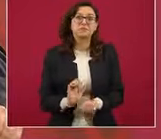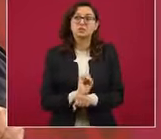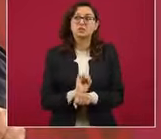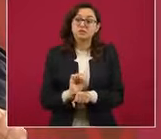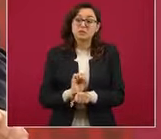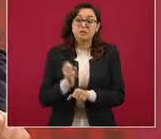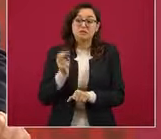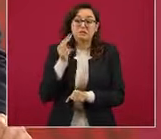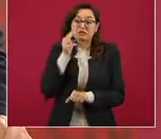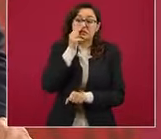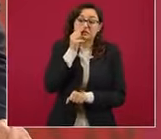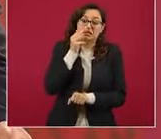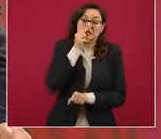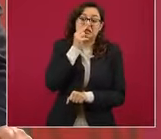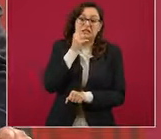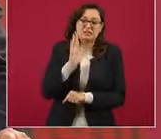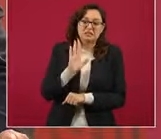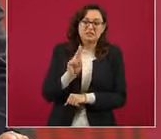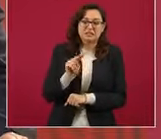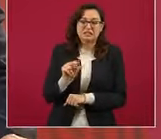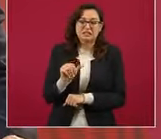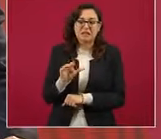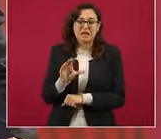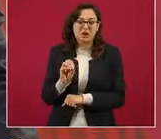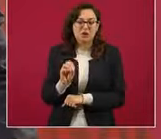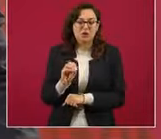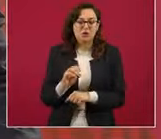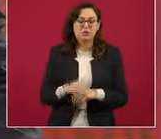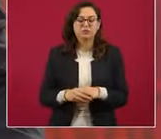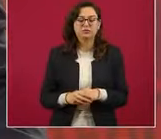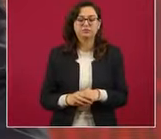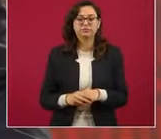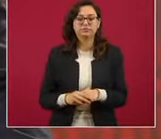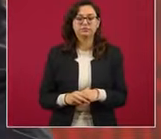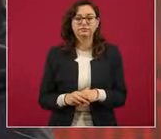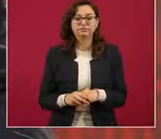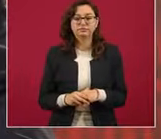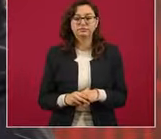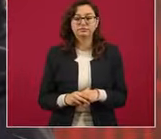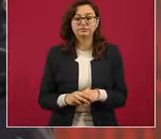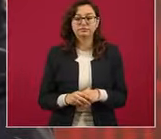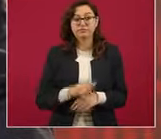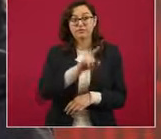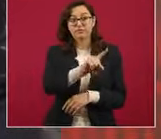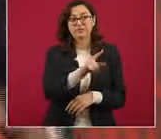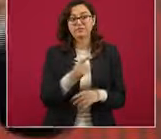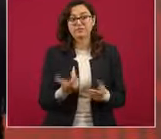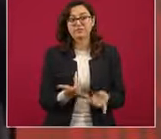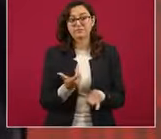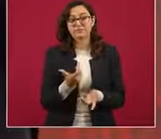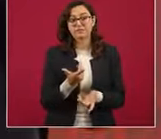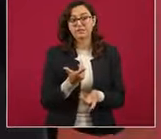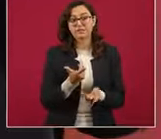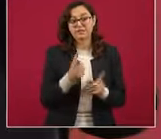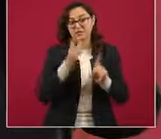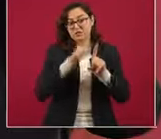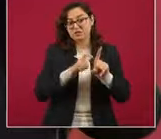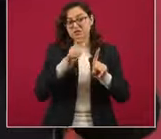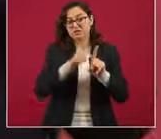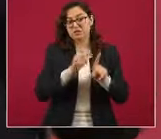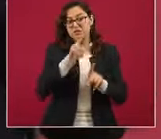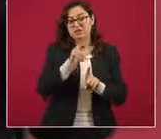suave, como dice el caricaturista del Reforma, porque es una